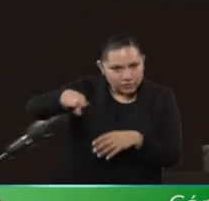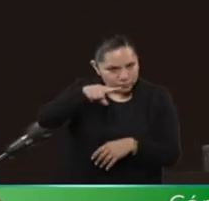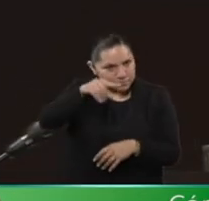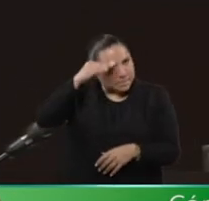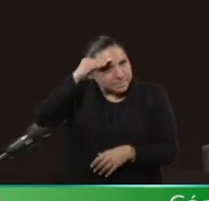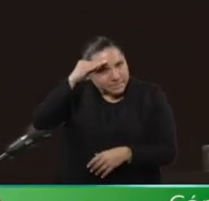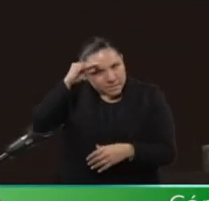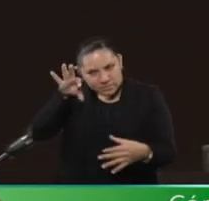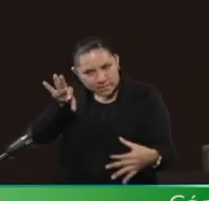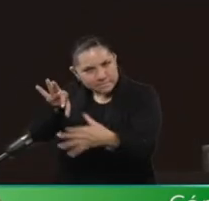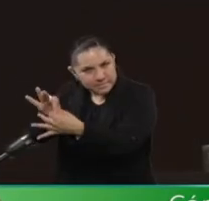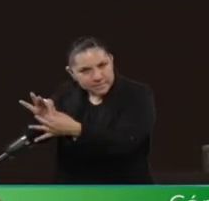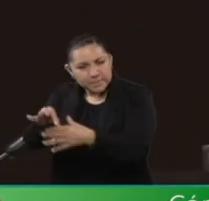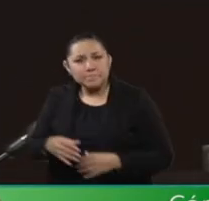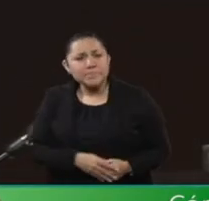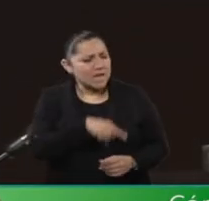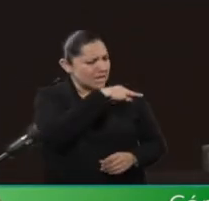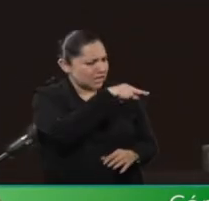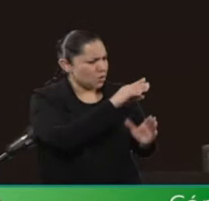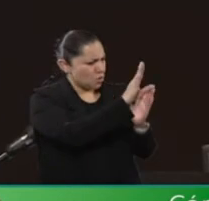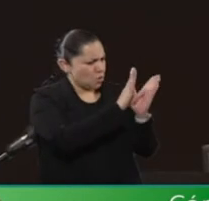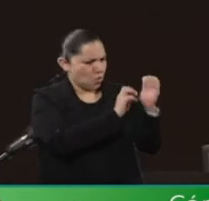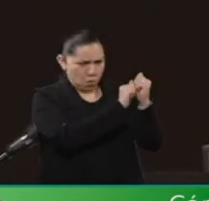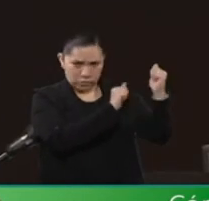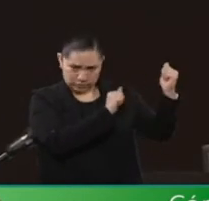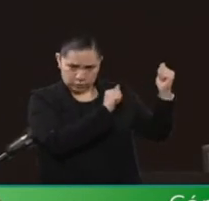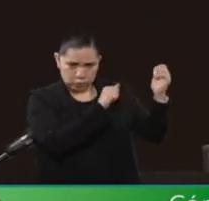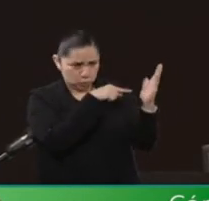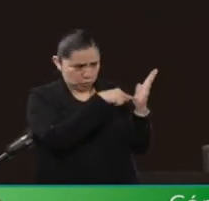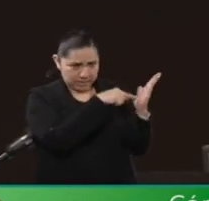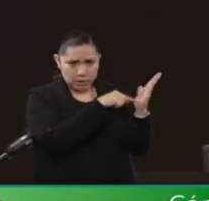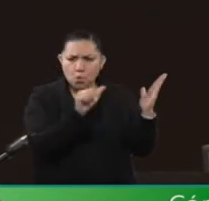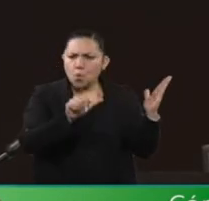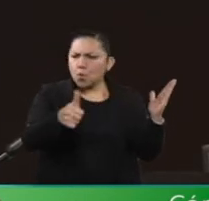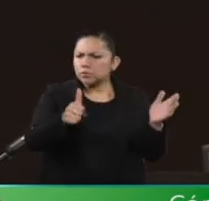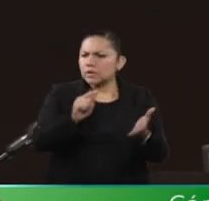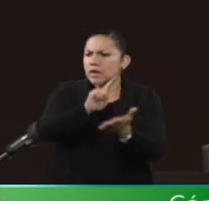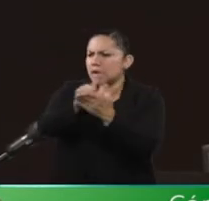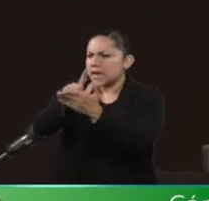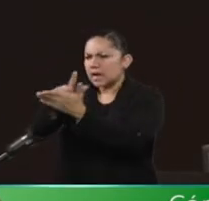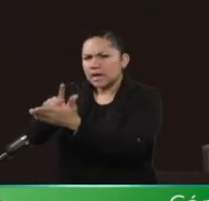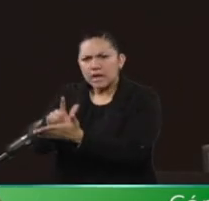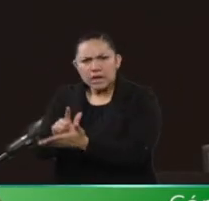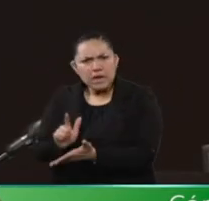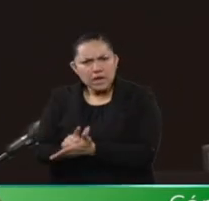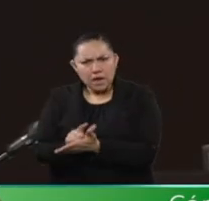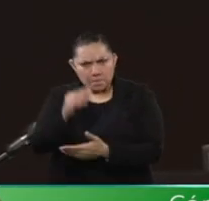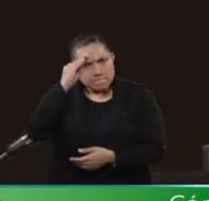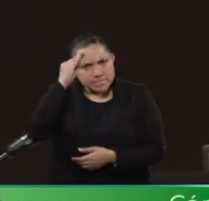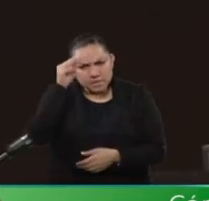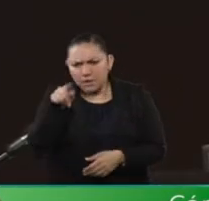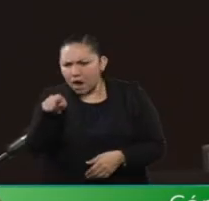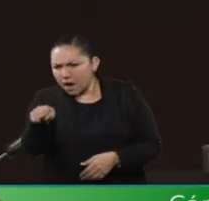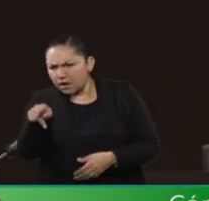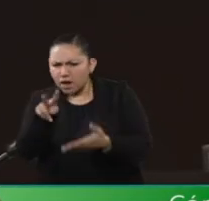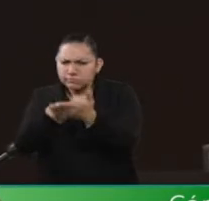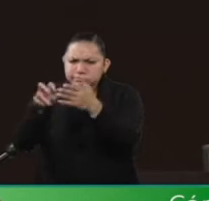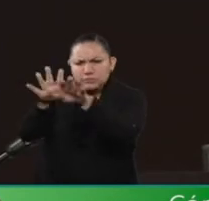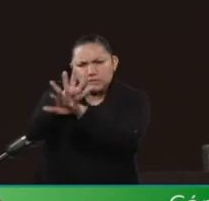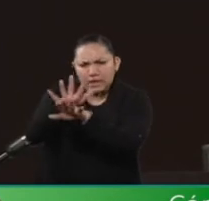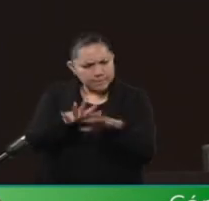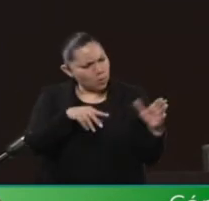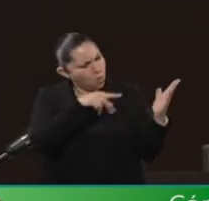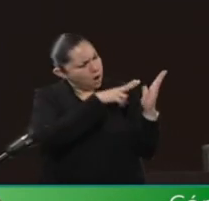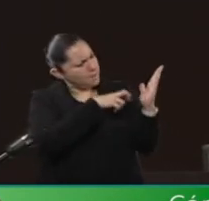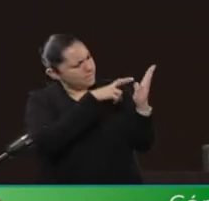mismo tratamiento que se le da a una ley secundaria. No podemos aprobar las reformas constitucionales sin hacer una